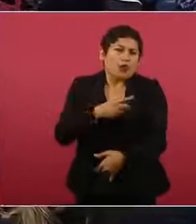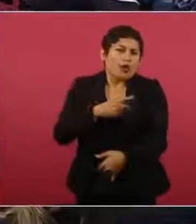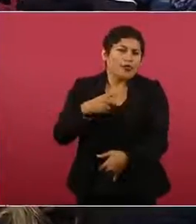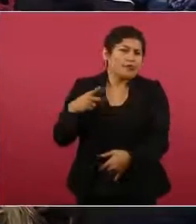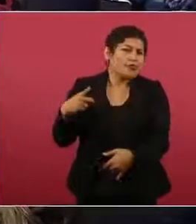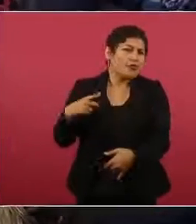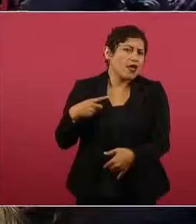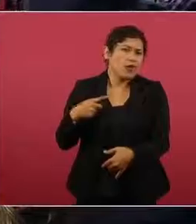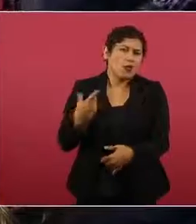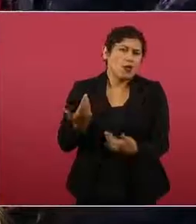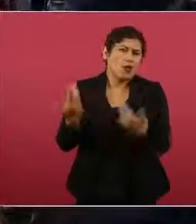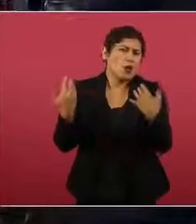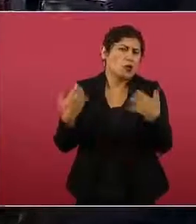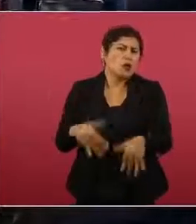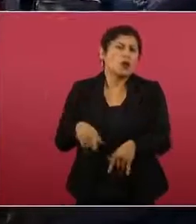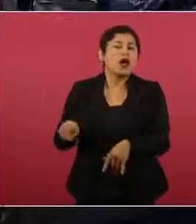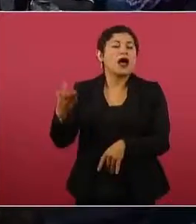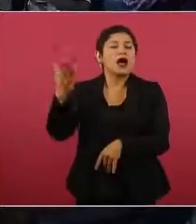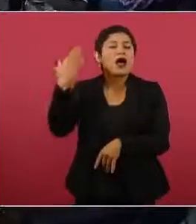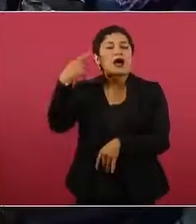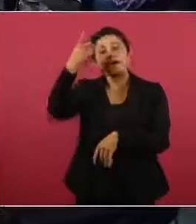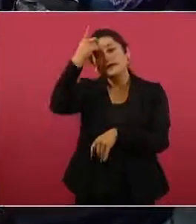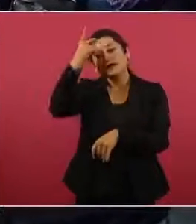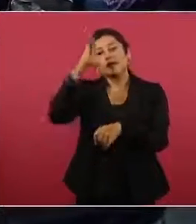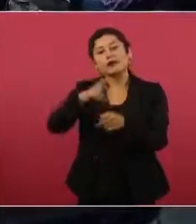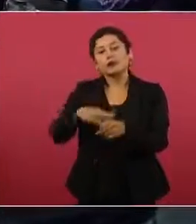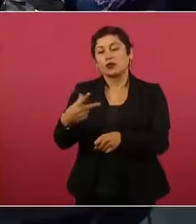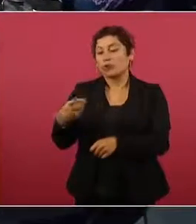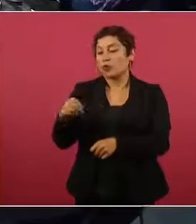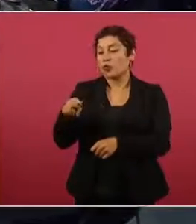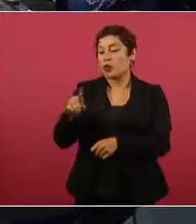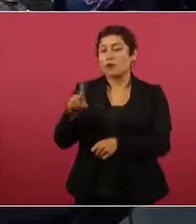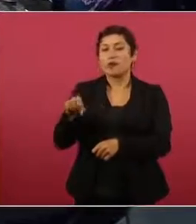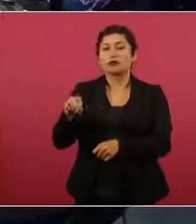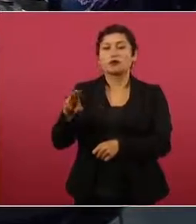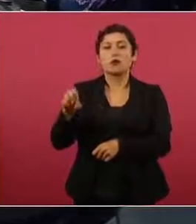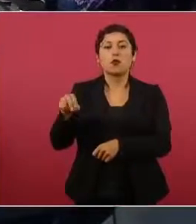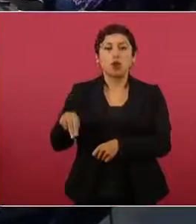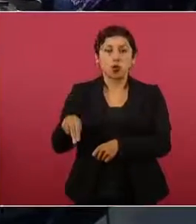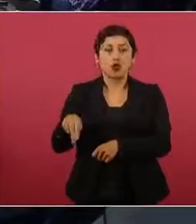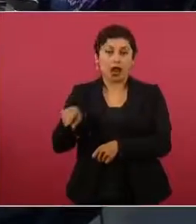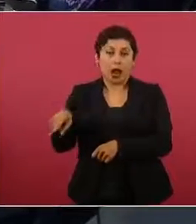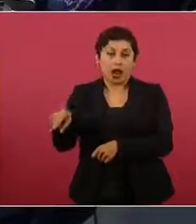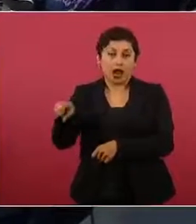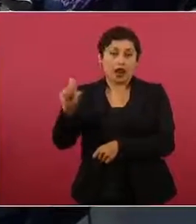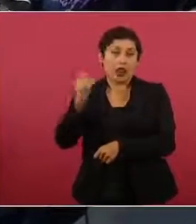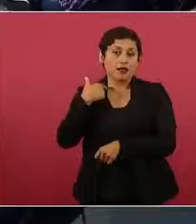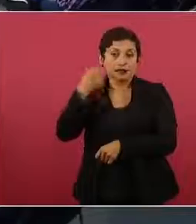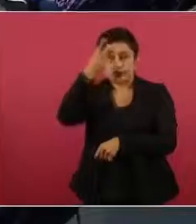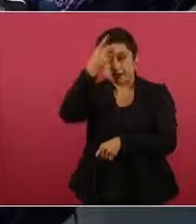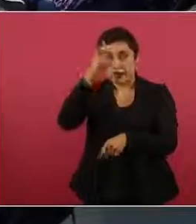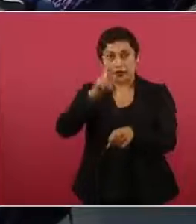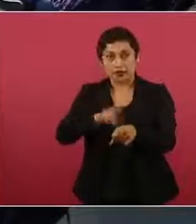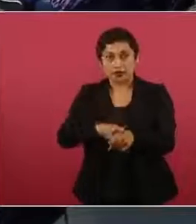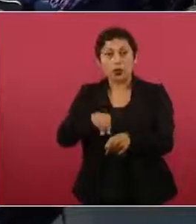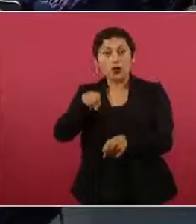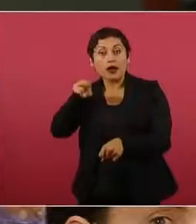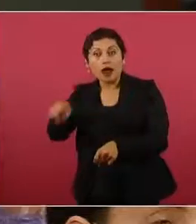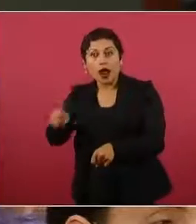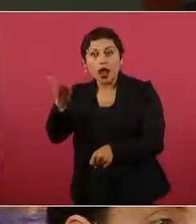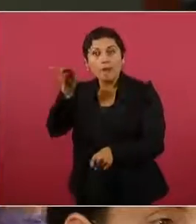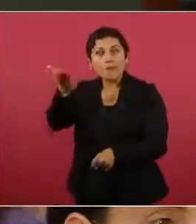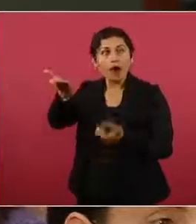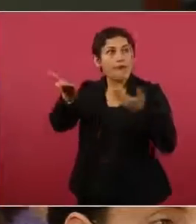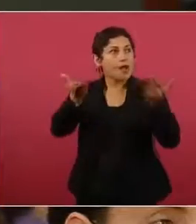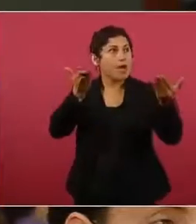de director Gómez Montt, estaba de director y pidieron préstamos y se endeudaron de una